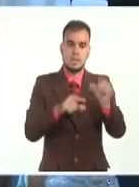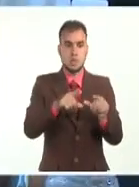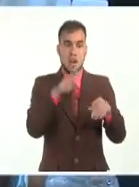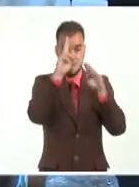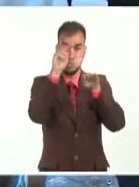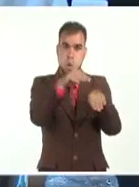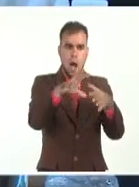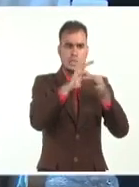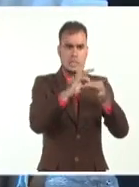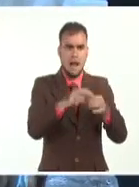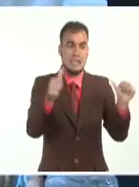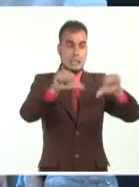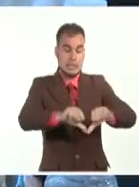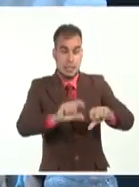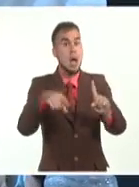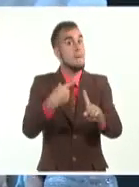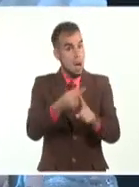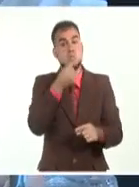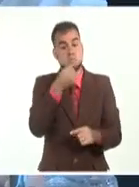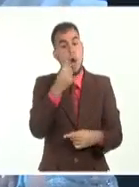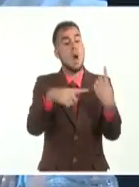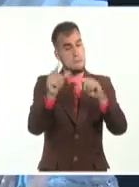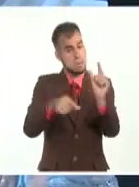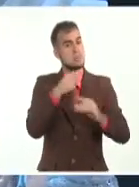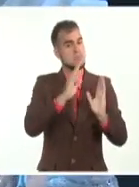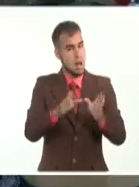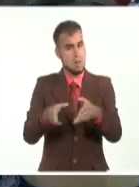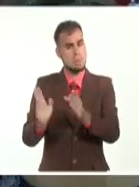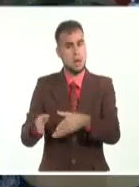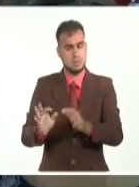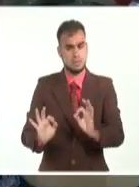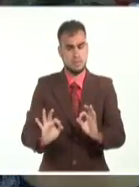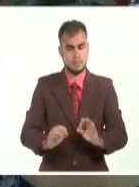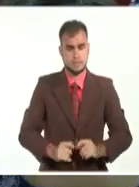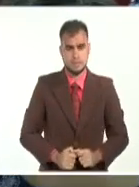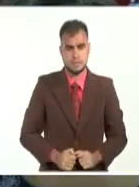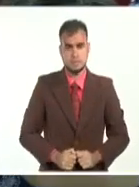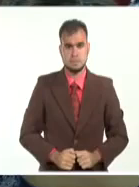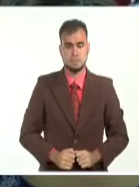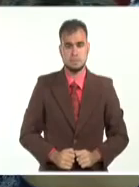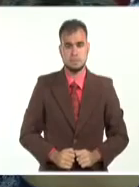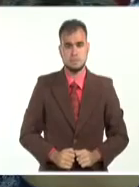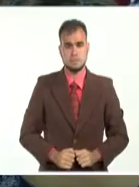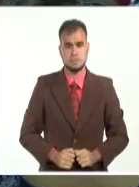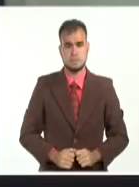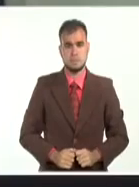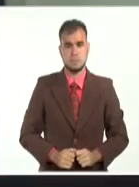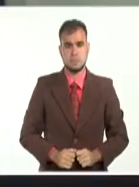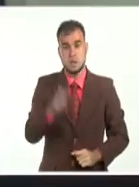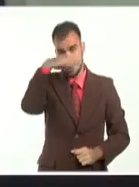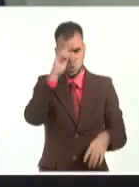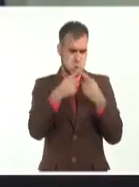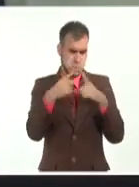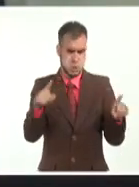también fallecidos, lo cual ha sufrido este territorio. En medio de un panorama complejo en el país,